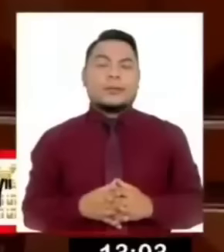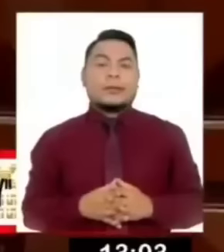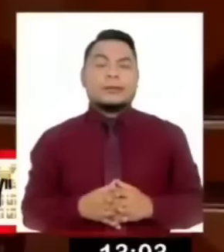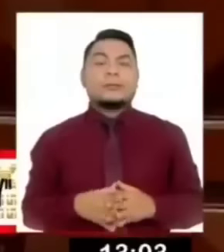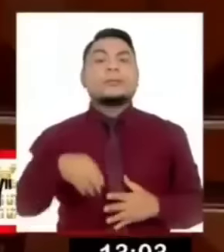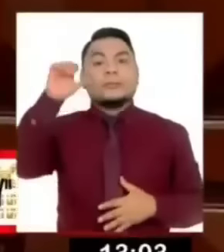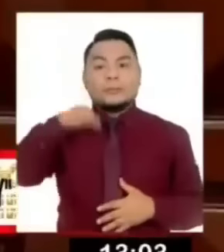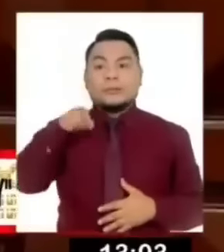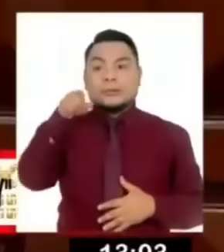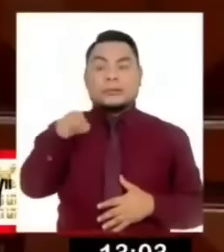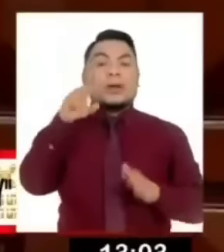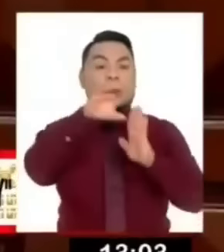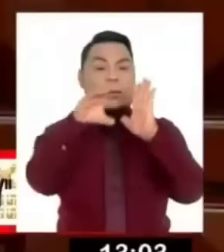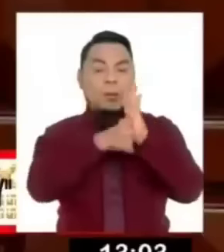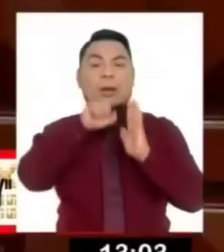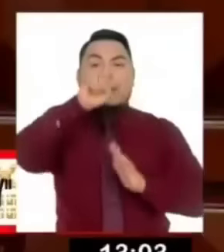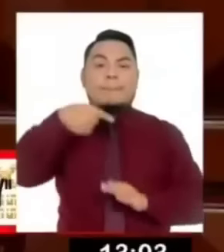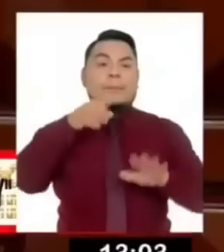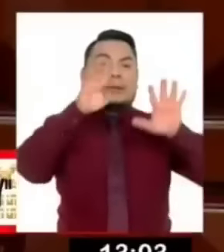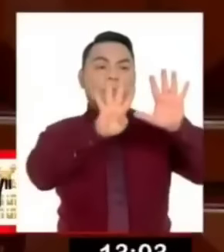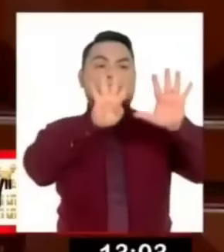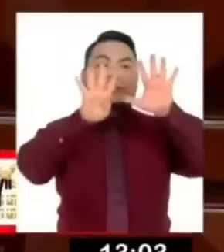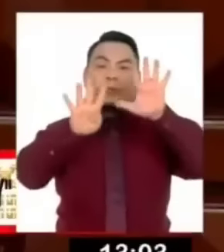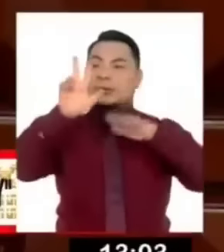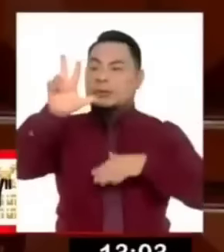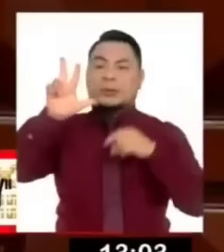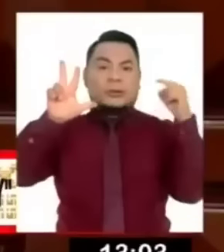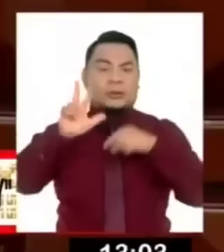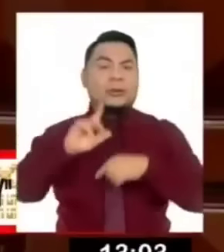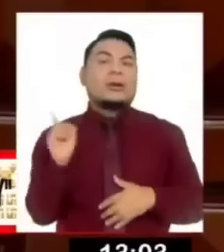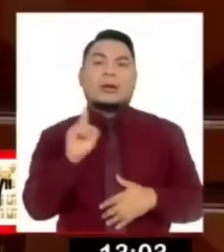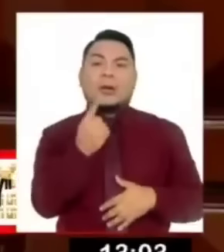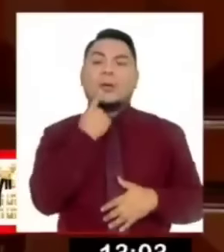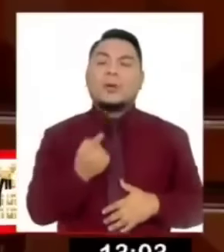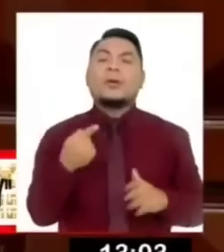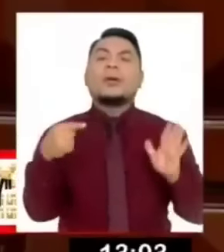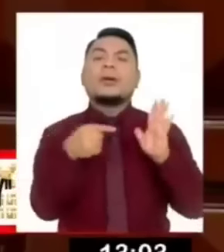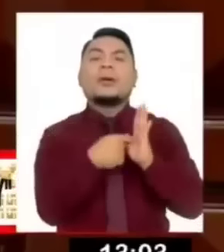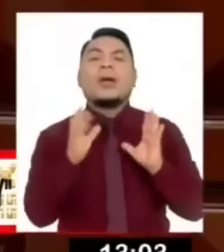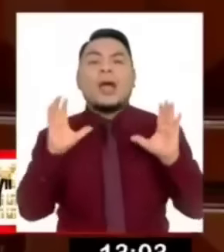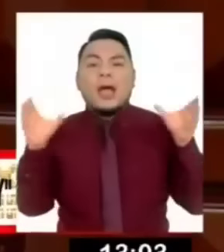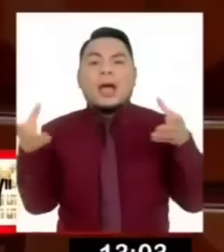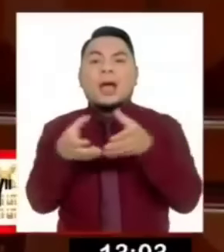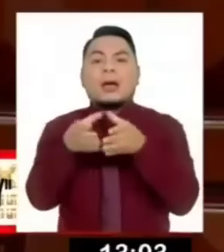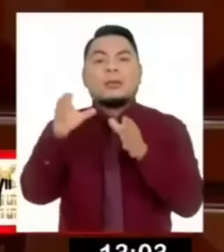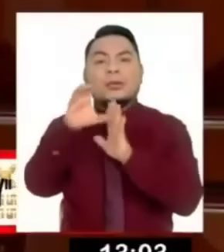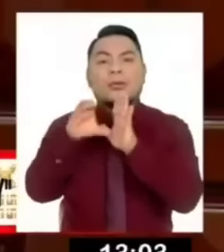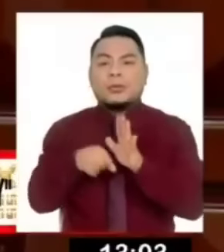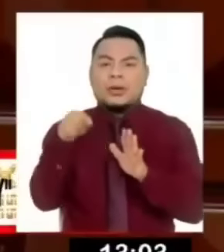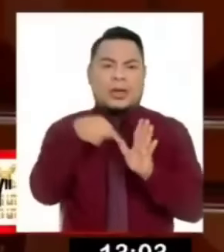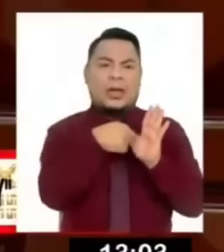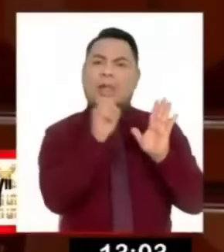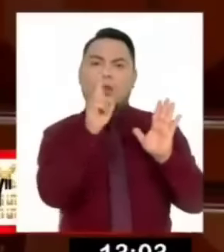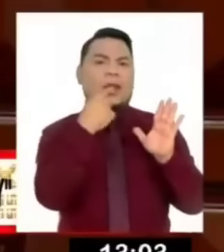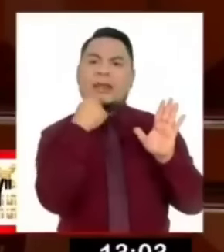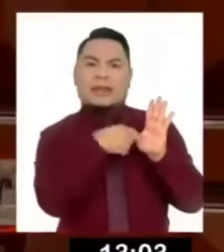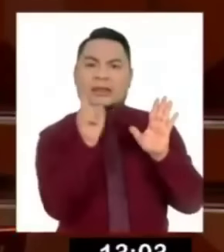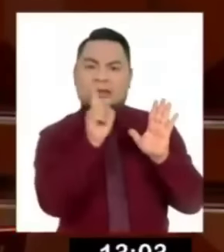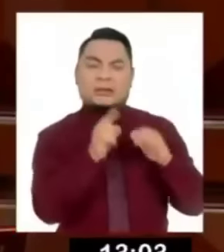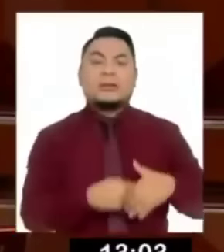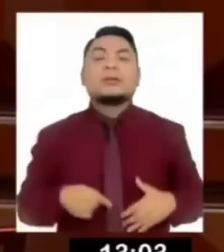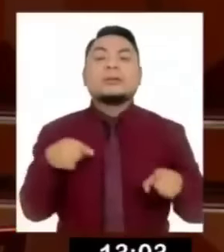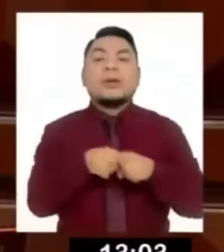Es cierto que la Constitución de 1993 no contempla la figura de una asamblea constituyente, ni la